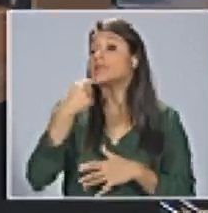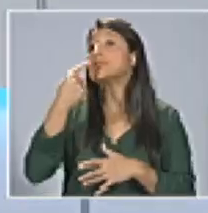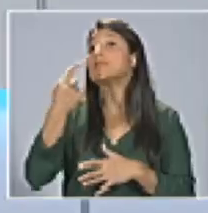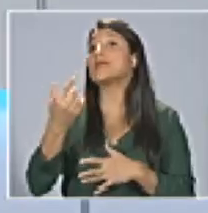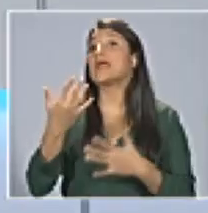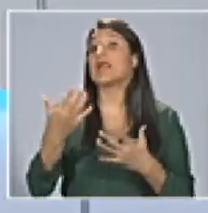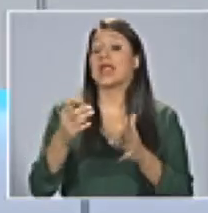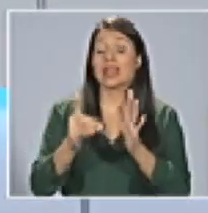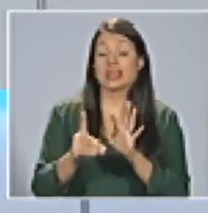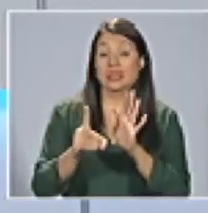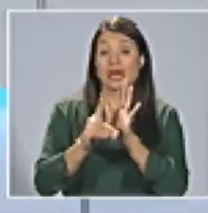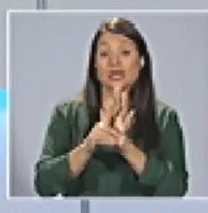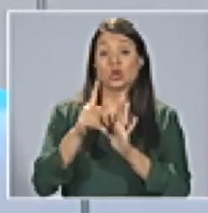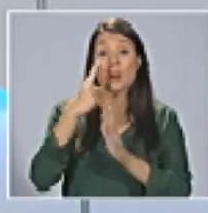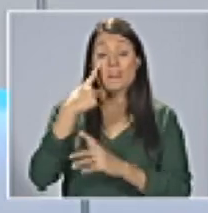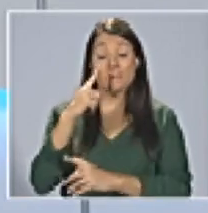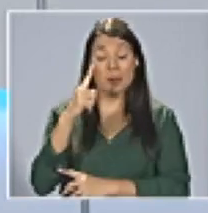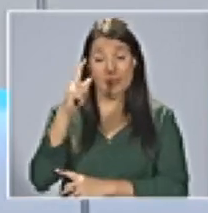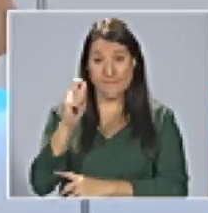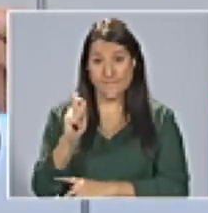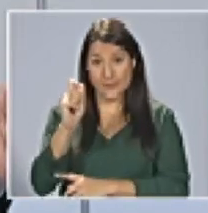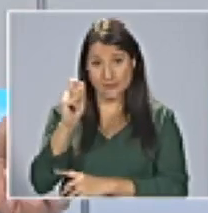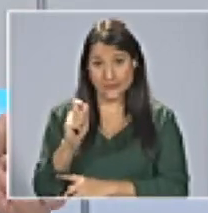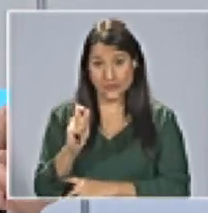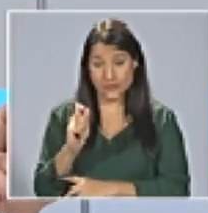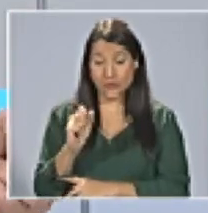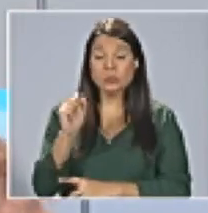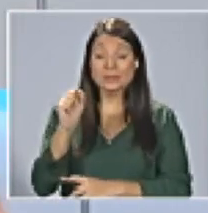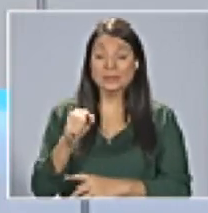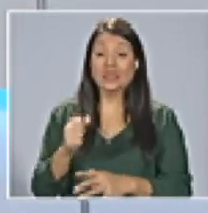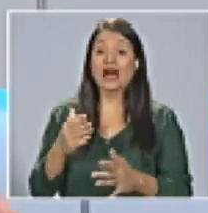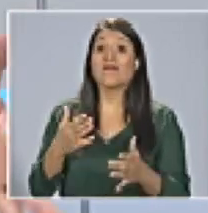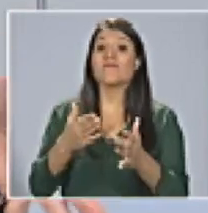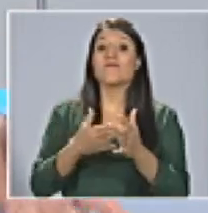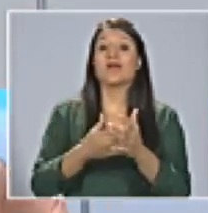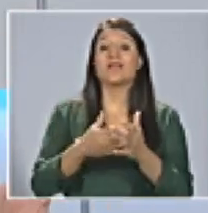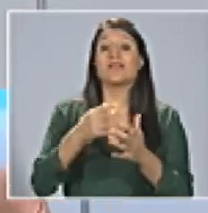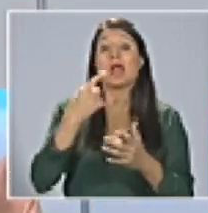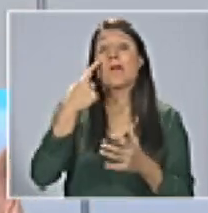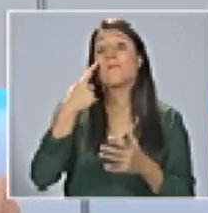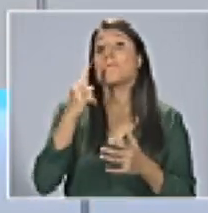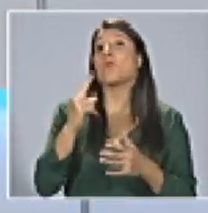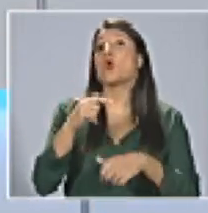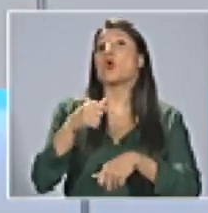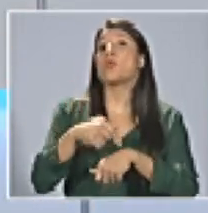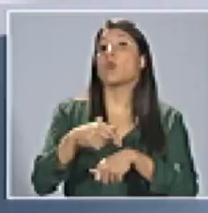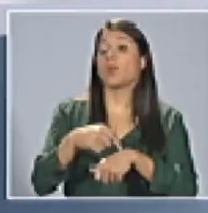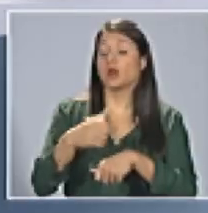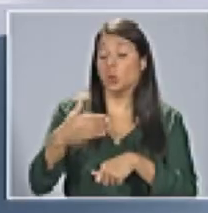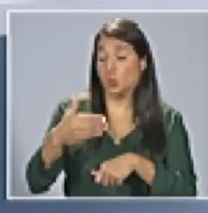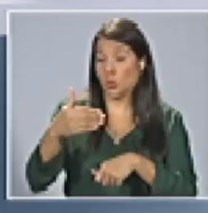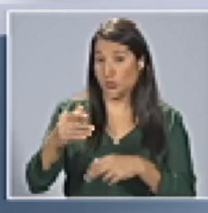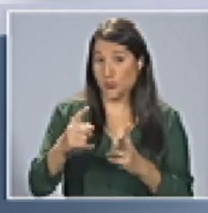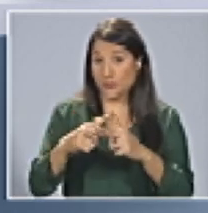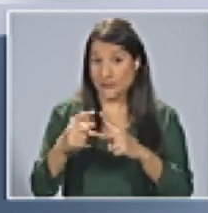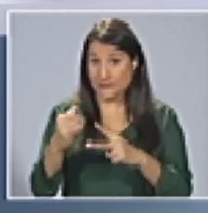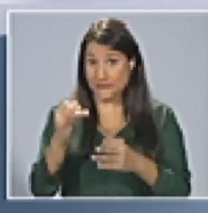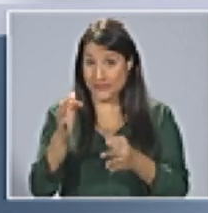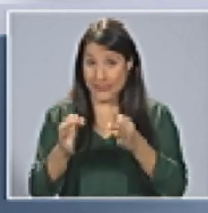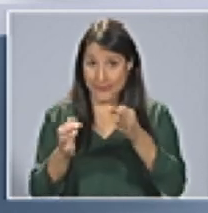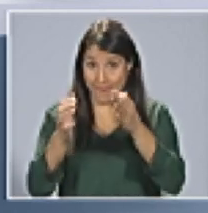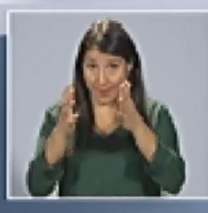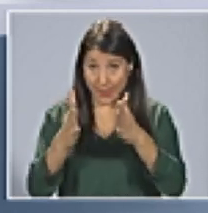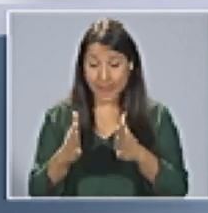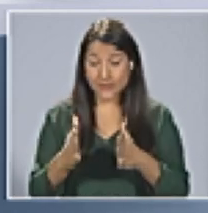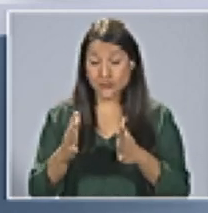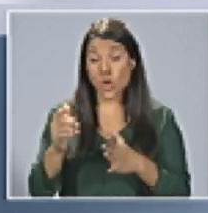la jubilación se va a ver afectado por el momento en que se ejerza efectivamente. Es decir, si el magistrado se